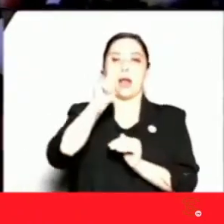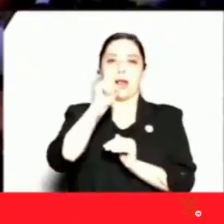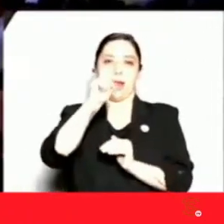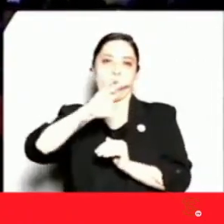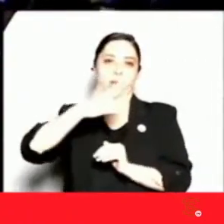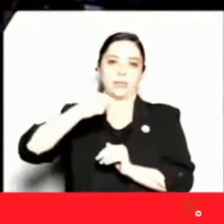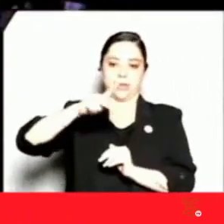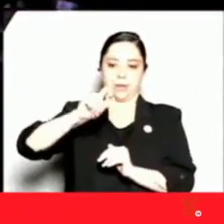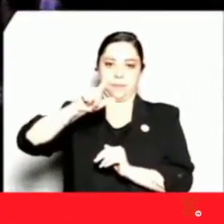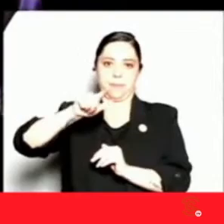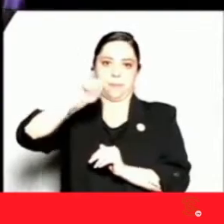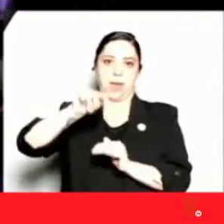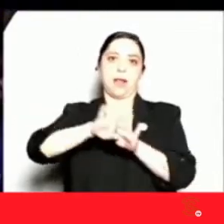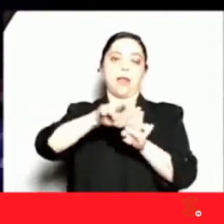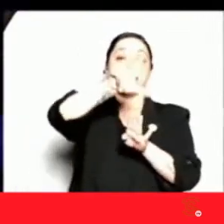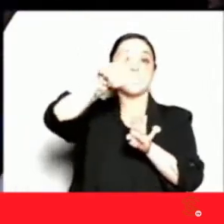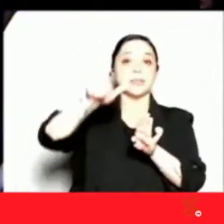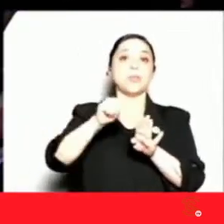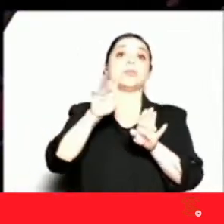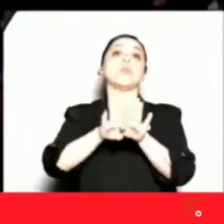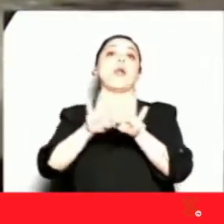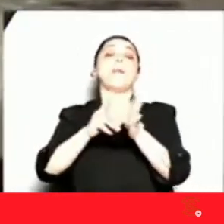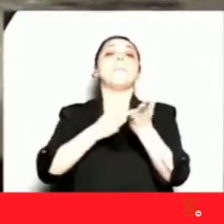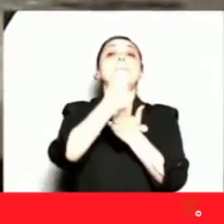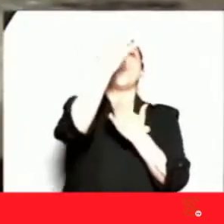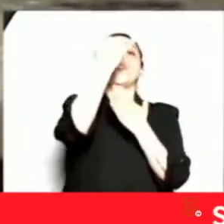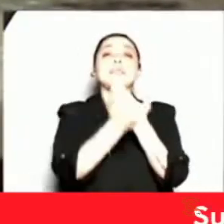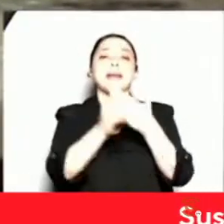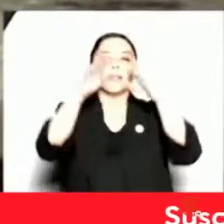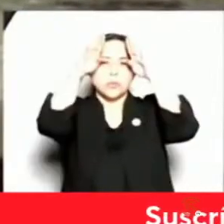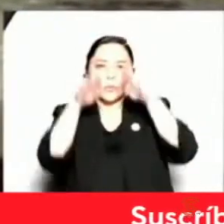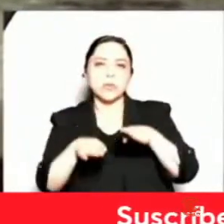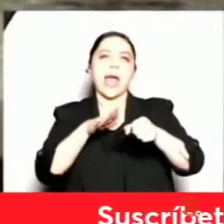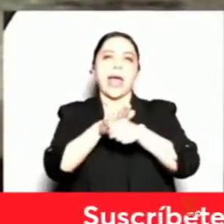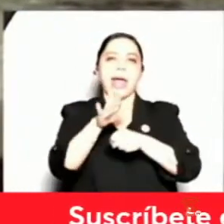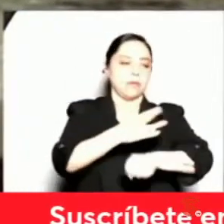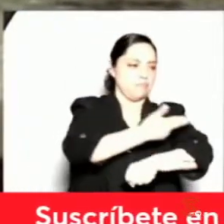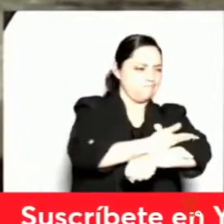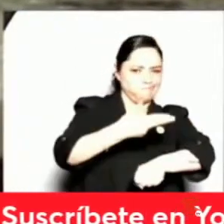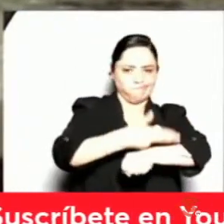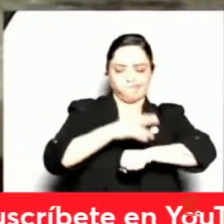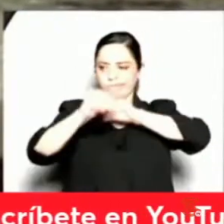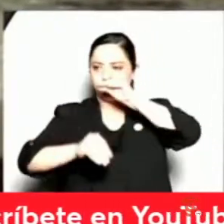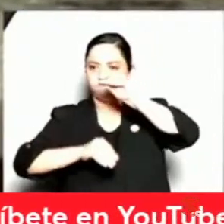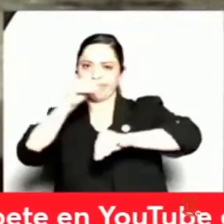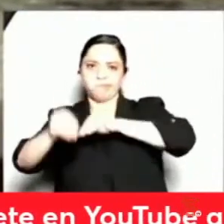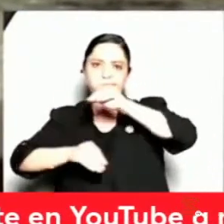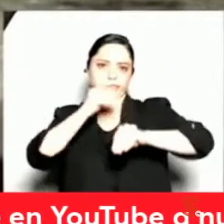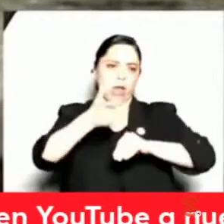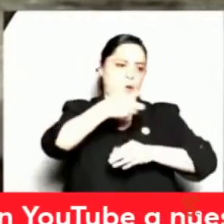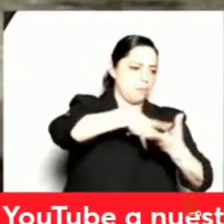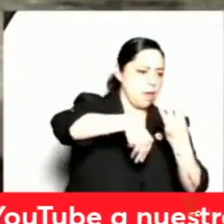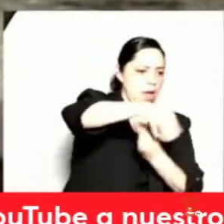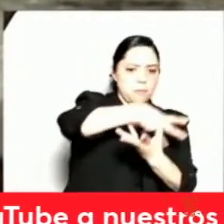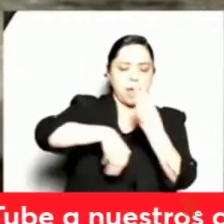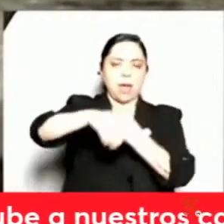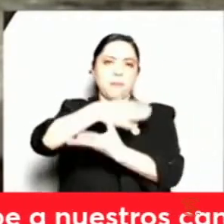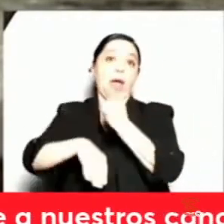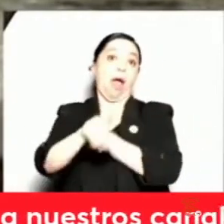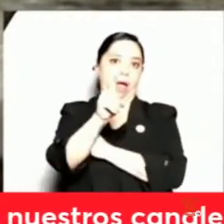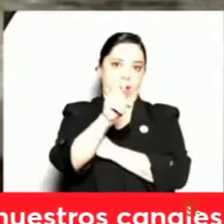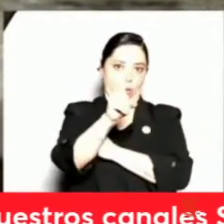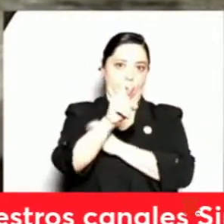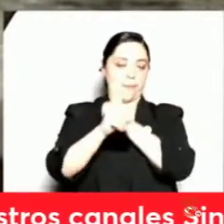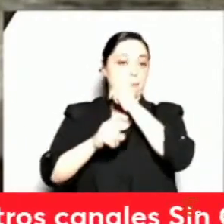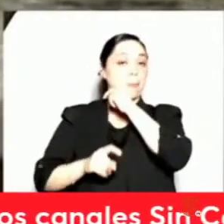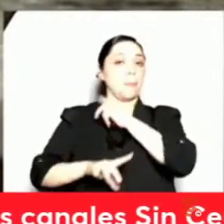Consejo de la Cuenca de Río Bravo promovió proyectos destinados a gestionar integralmente los recursos hídricos.